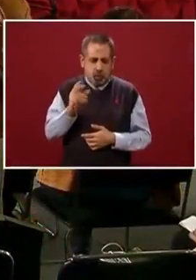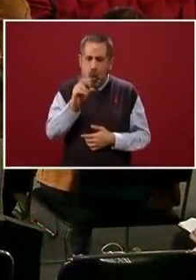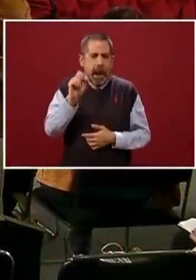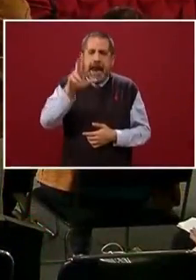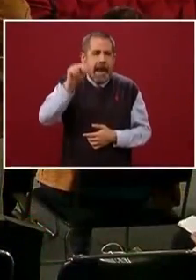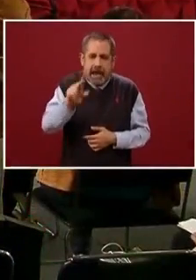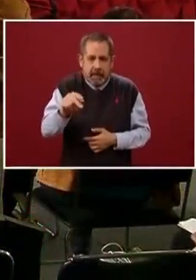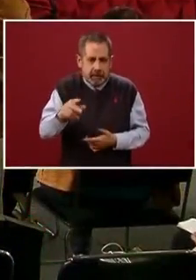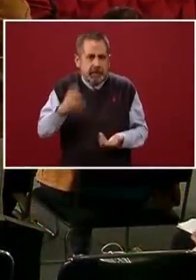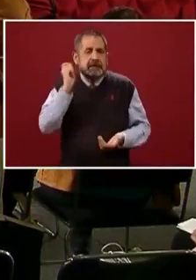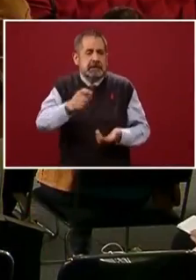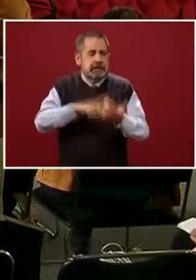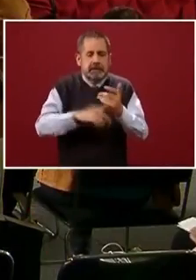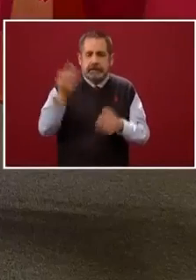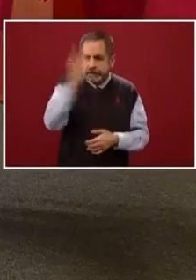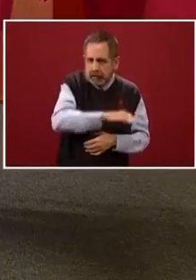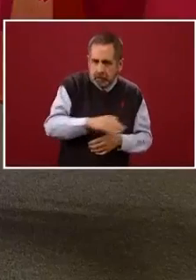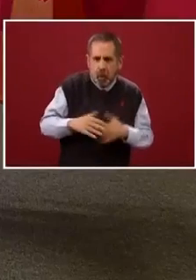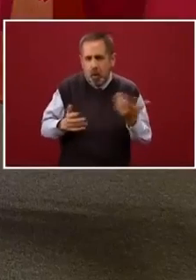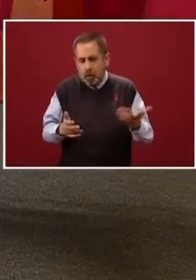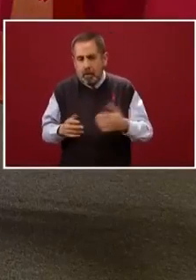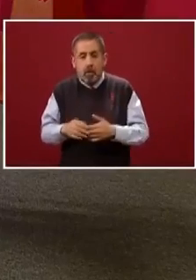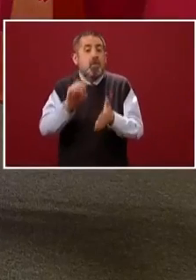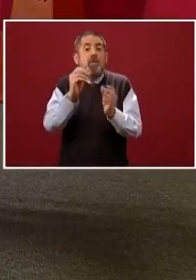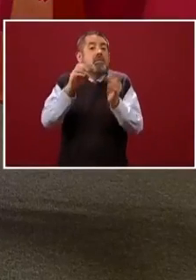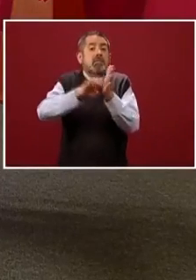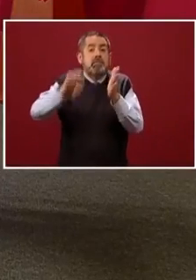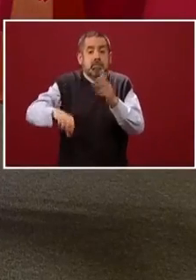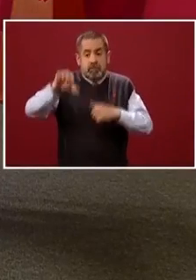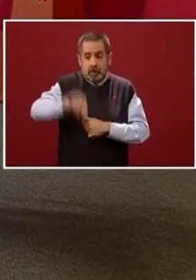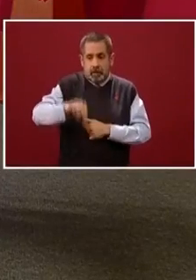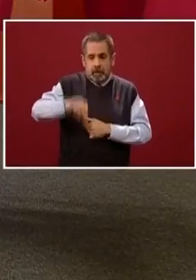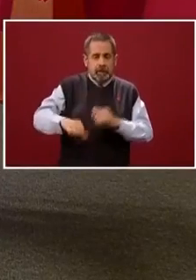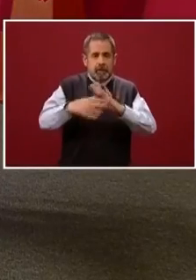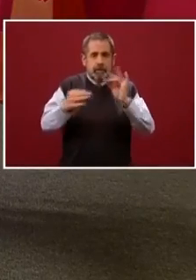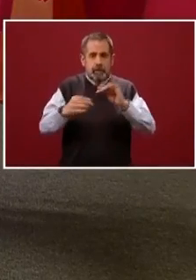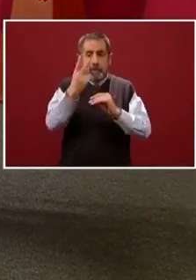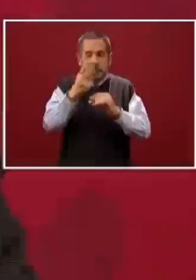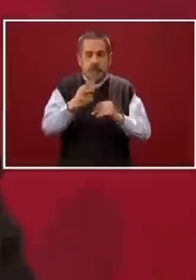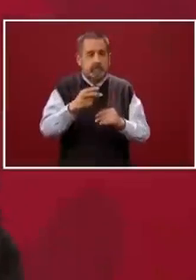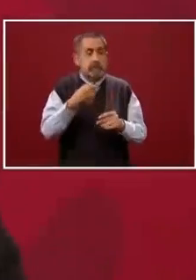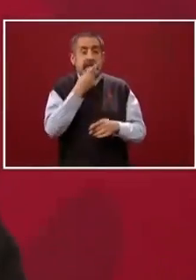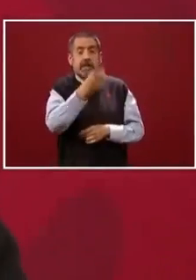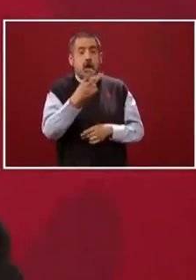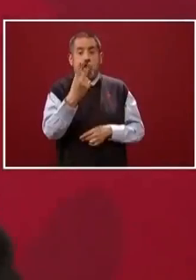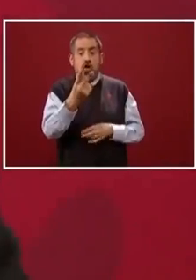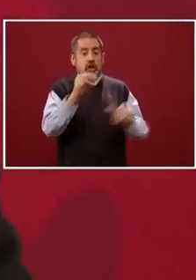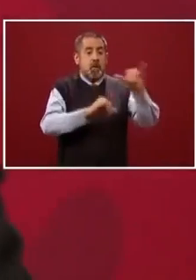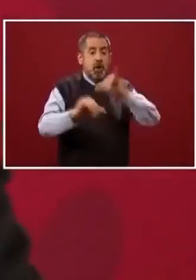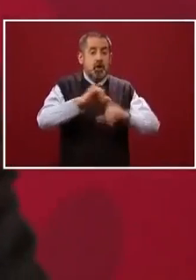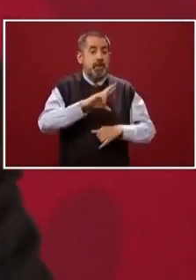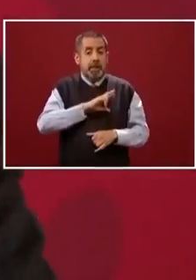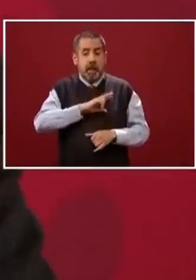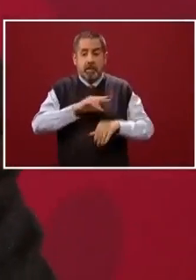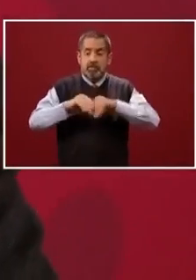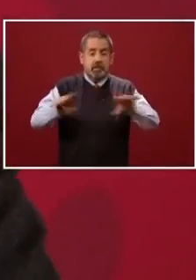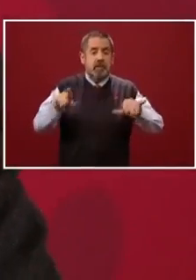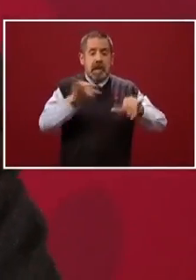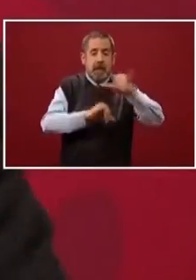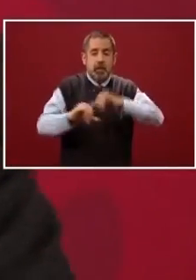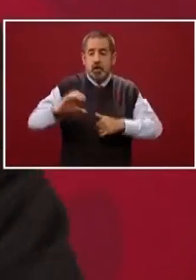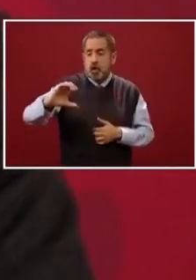caso. O, por ejemplo, lo que ocurrió hoy, que circularon dos laboratorios privados, y voy a decir sus nombres, los